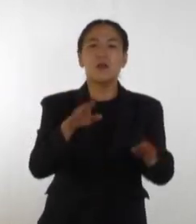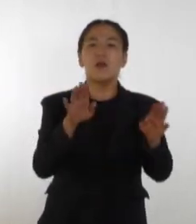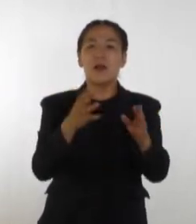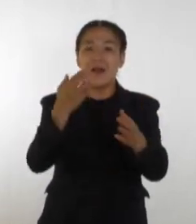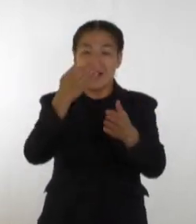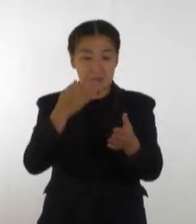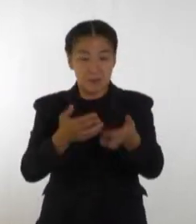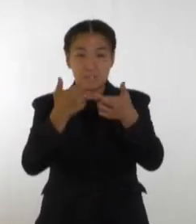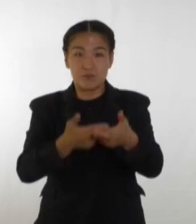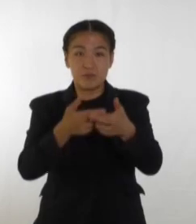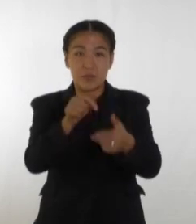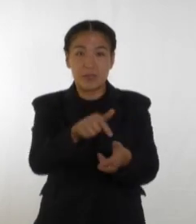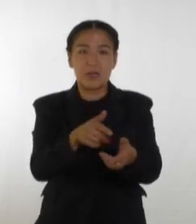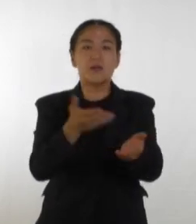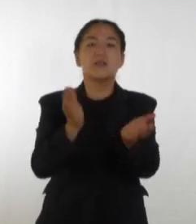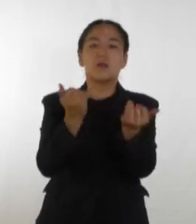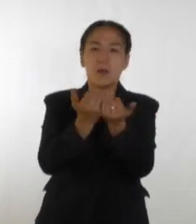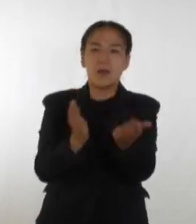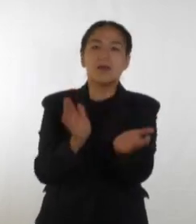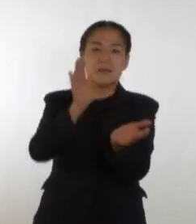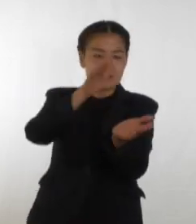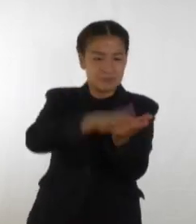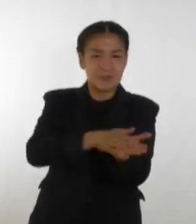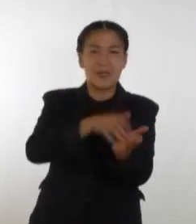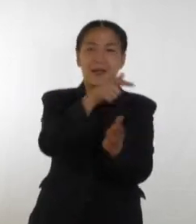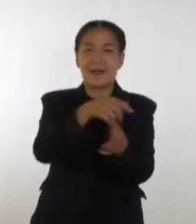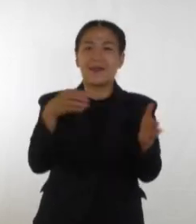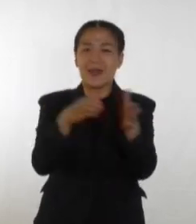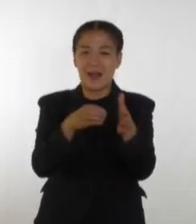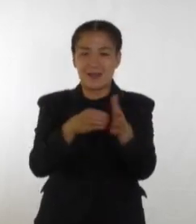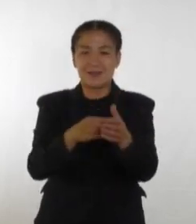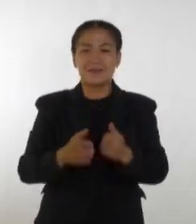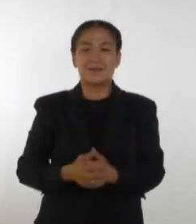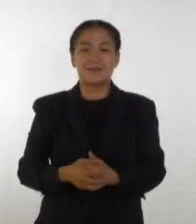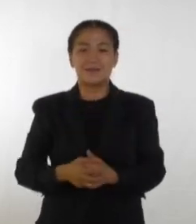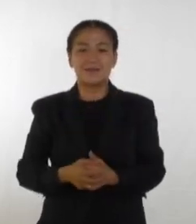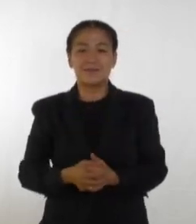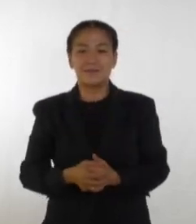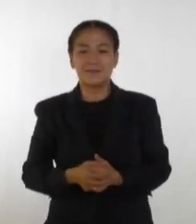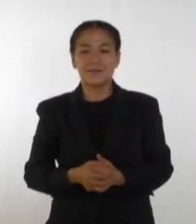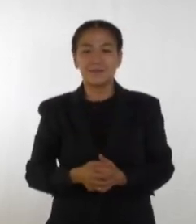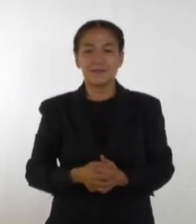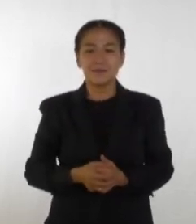Y el extremo sobrante lo doblamos sobre el lado de nuestra caja.